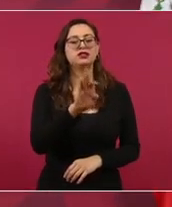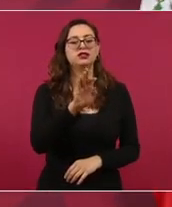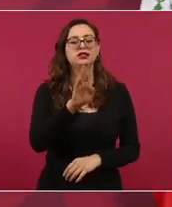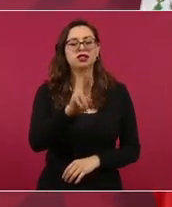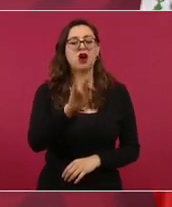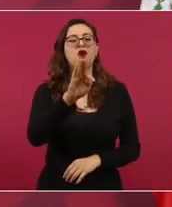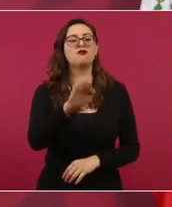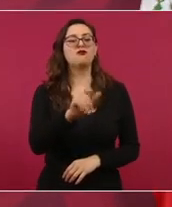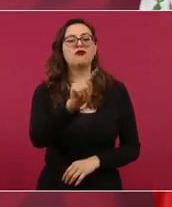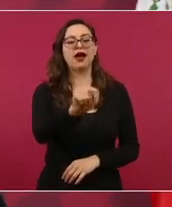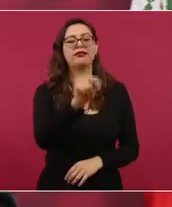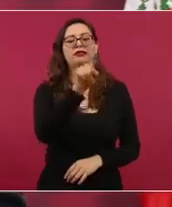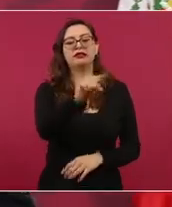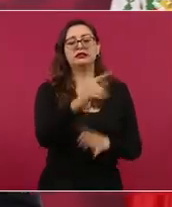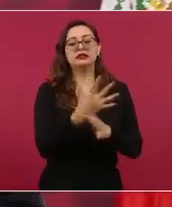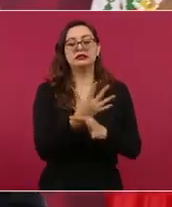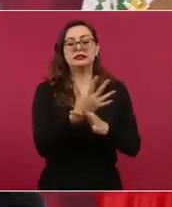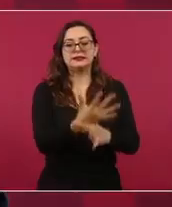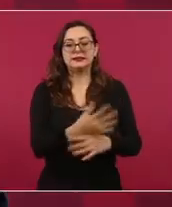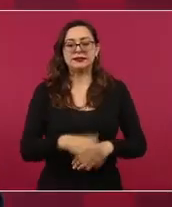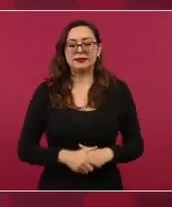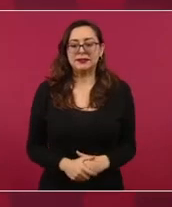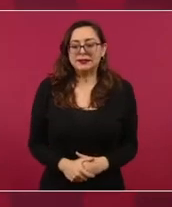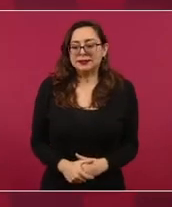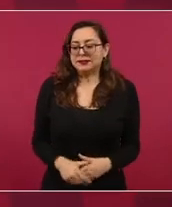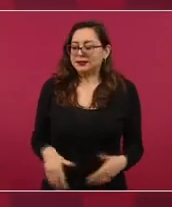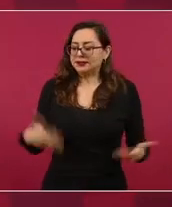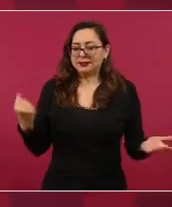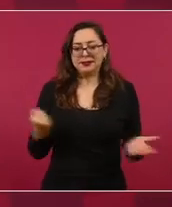Dice Chaufet: se nos rajó Fox.